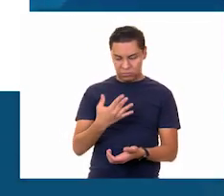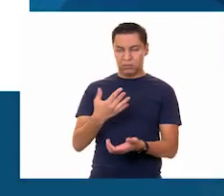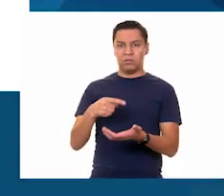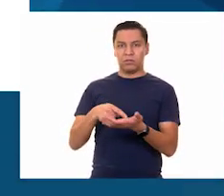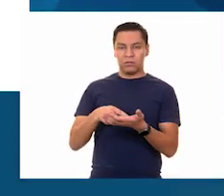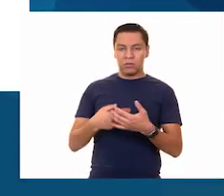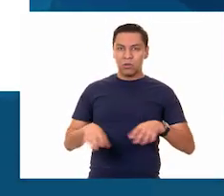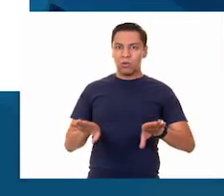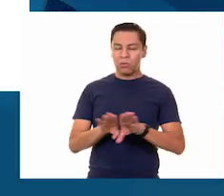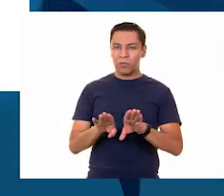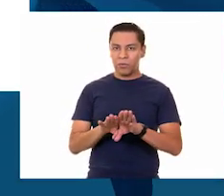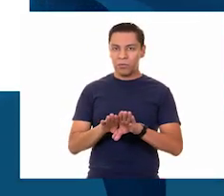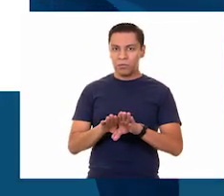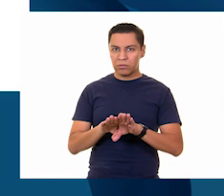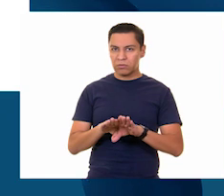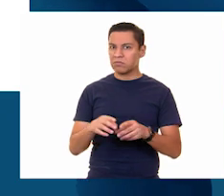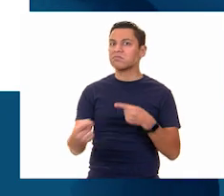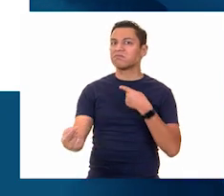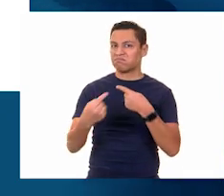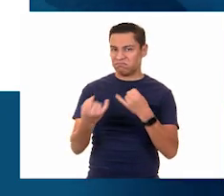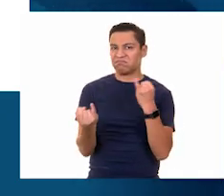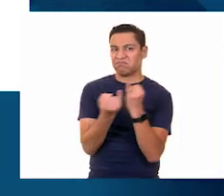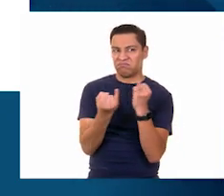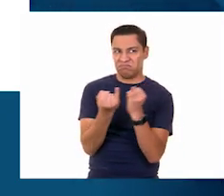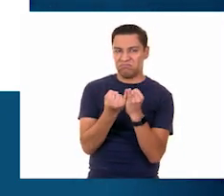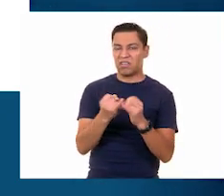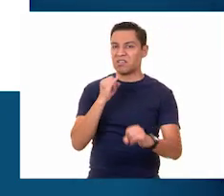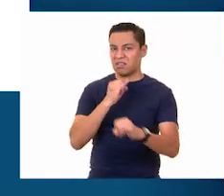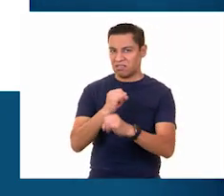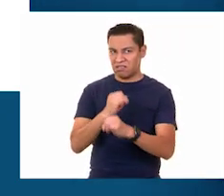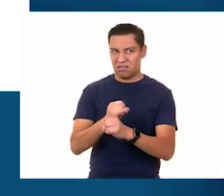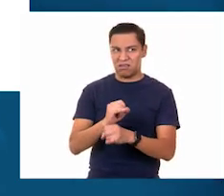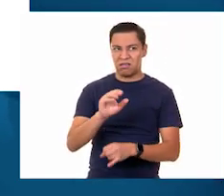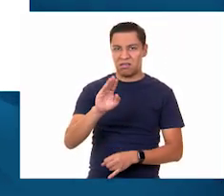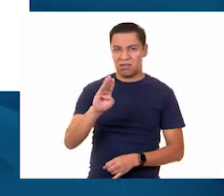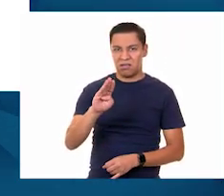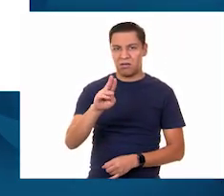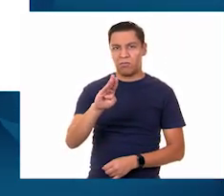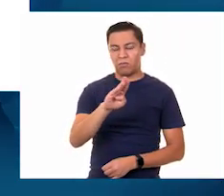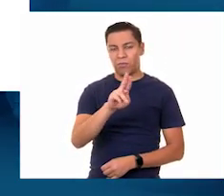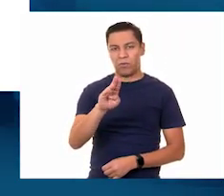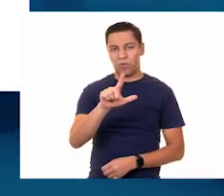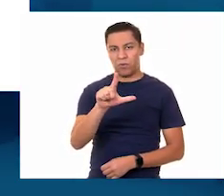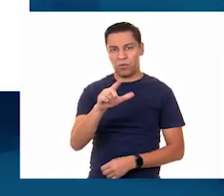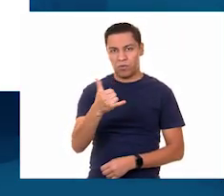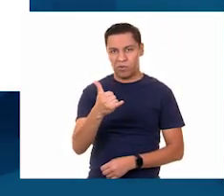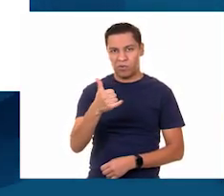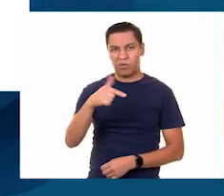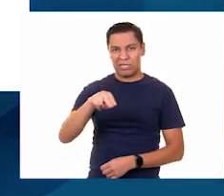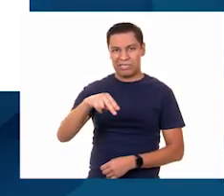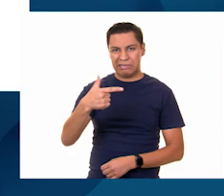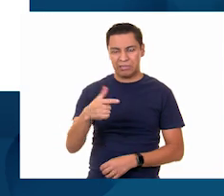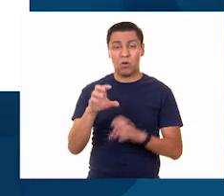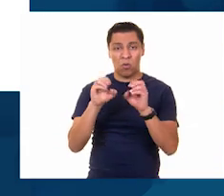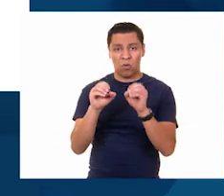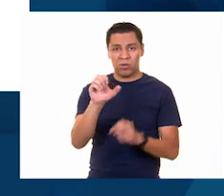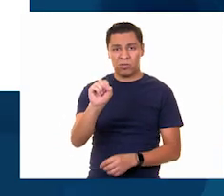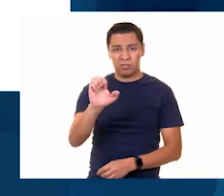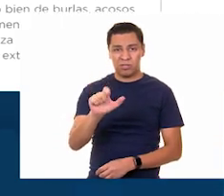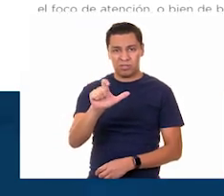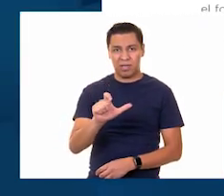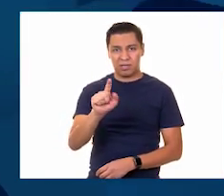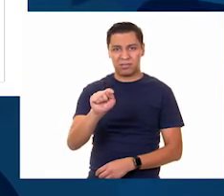envió. Como hemos mencionado, un componente importante de los trípticos son las recomendaciones para prevenir